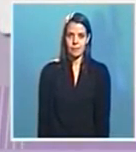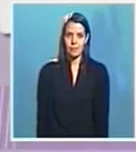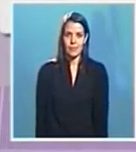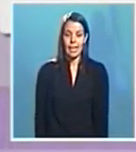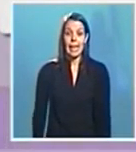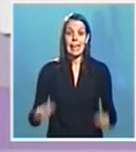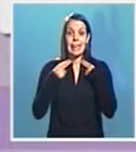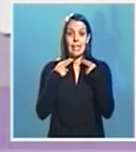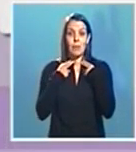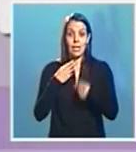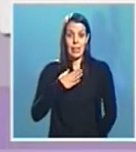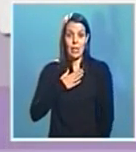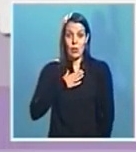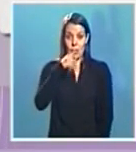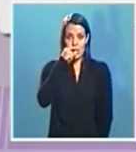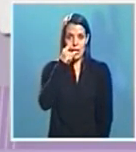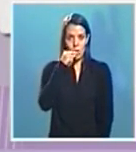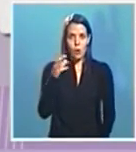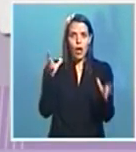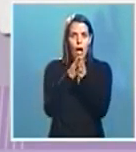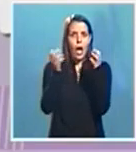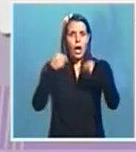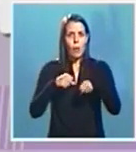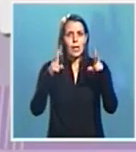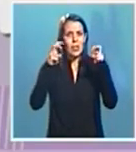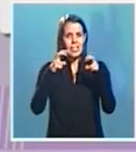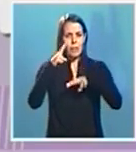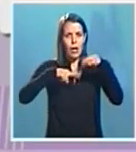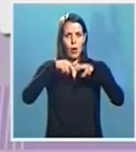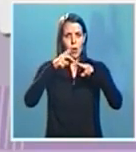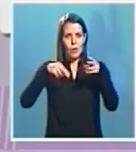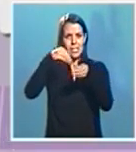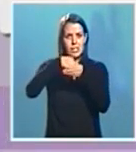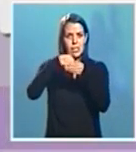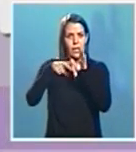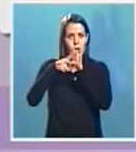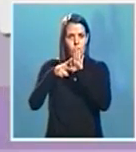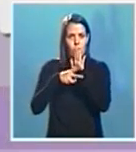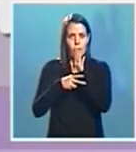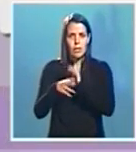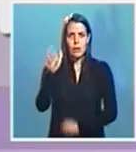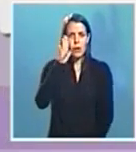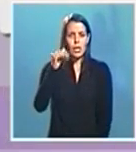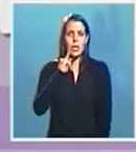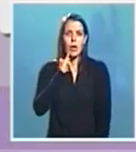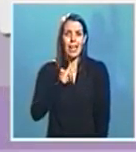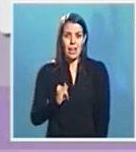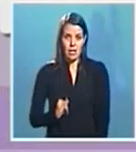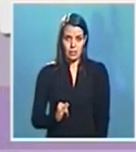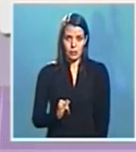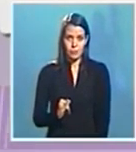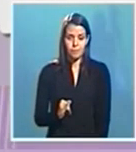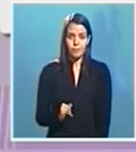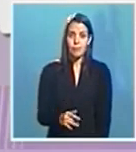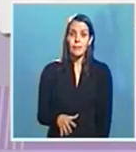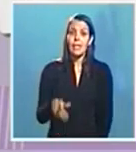A Deputación de Lugo pechou en tan só un mes as obras do canon hidroeléctrico na metade dos concellos afectados pola construción dos oncoros